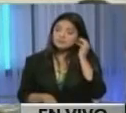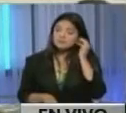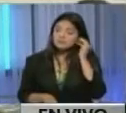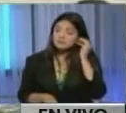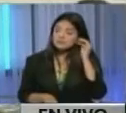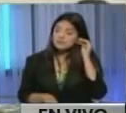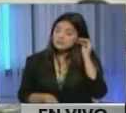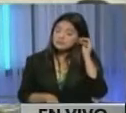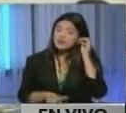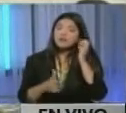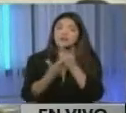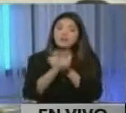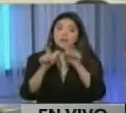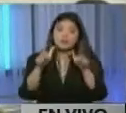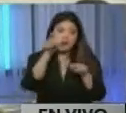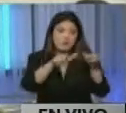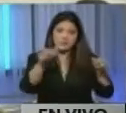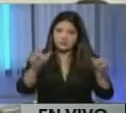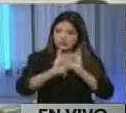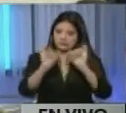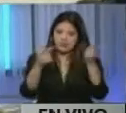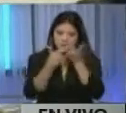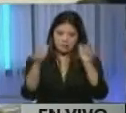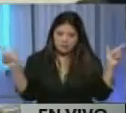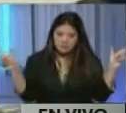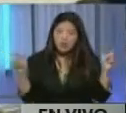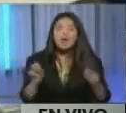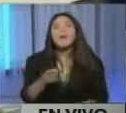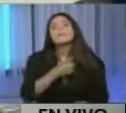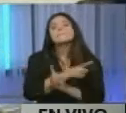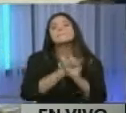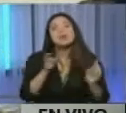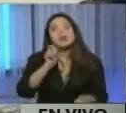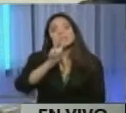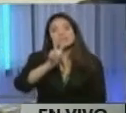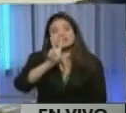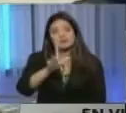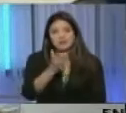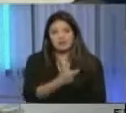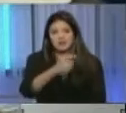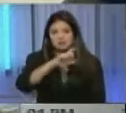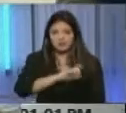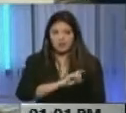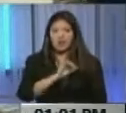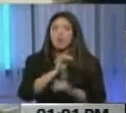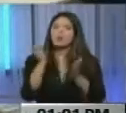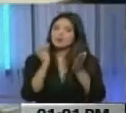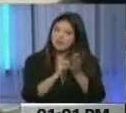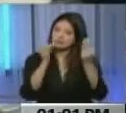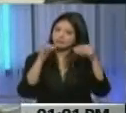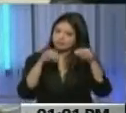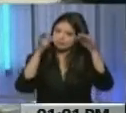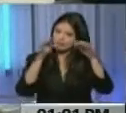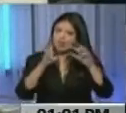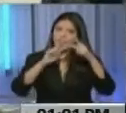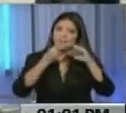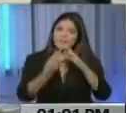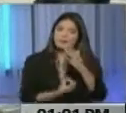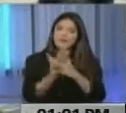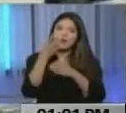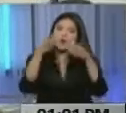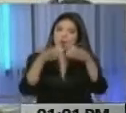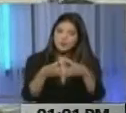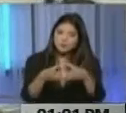El 22 de enero, las partes involucradas acuerdan, con el fin de agilizar la etapa final de los diálogos de paz, la creación de una